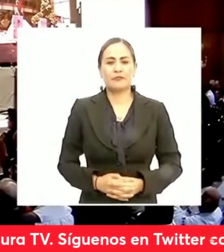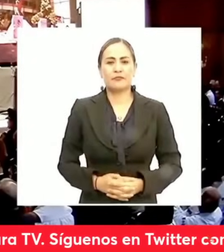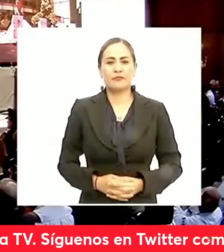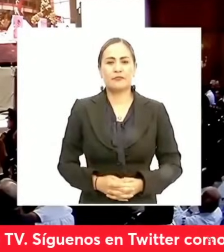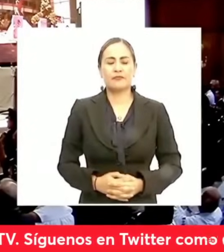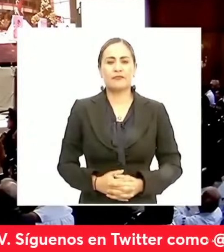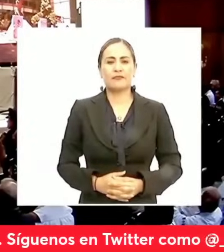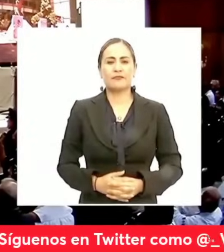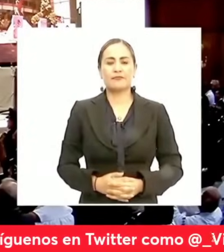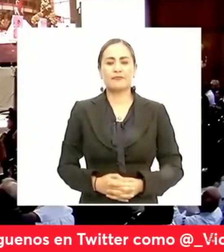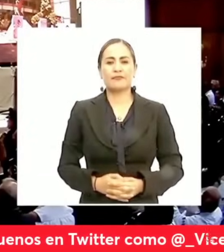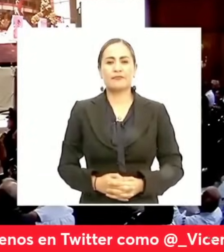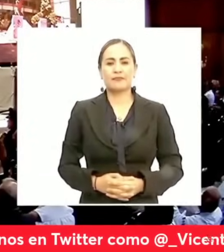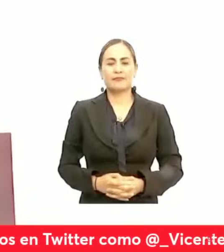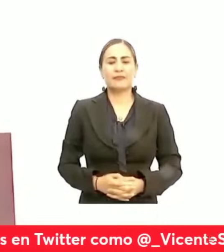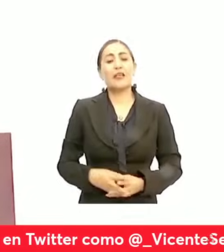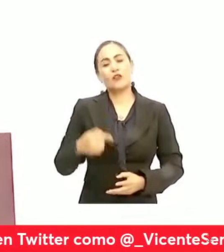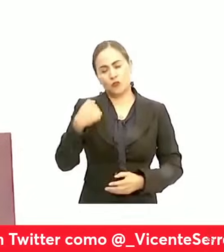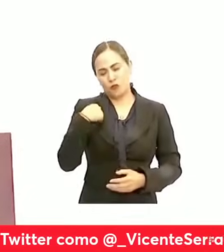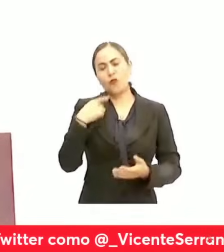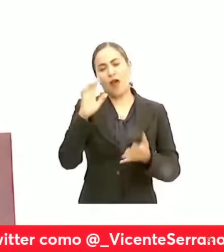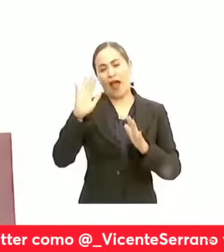Pero escribí algo.